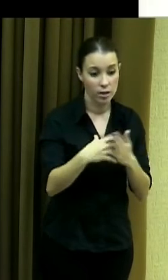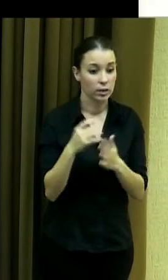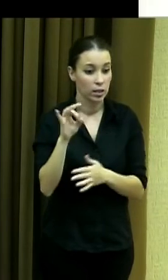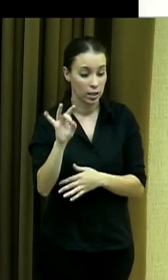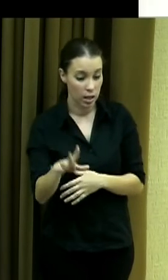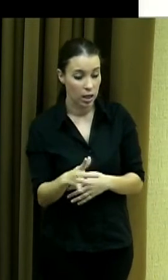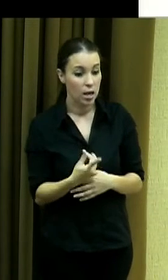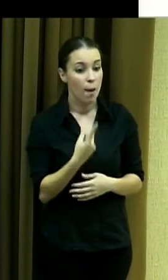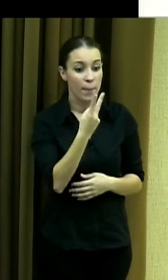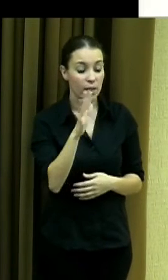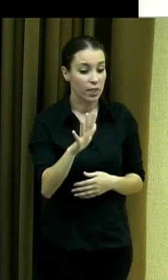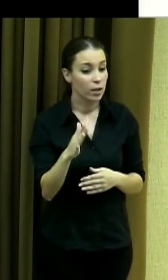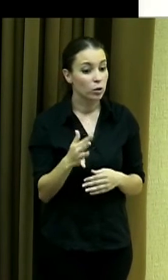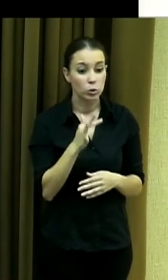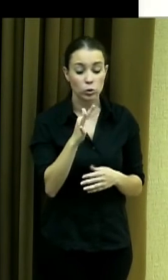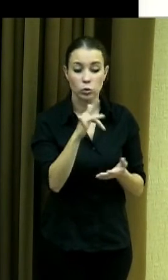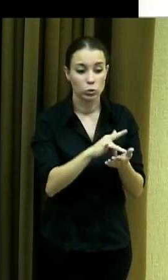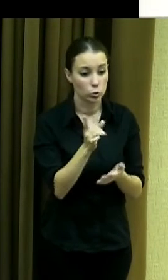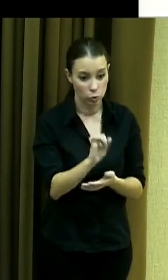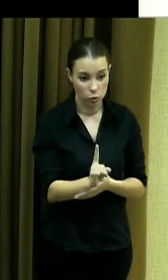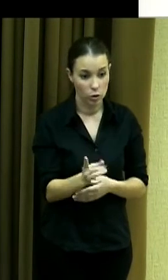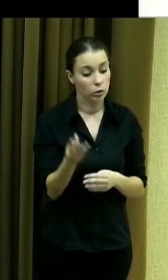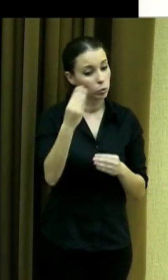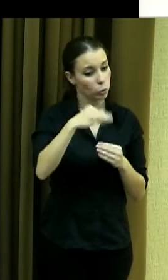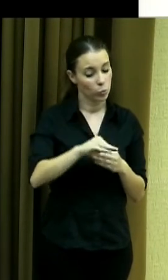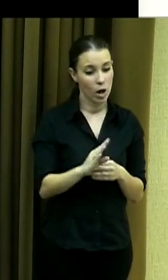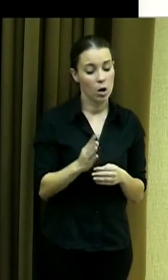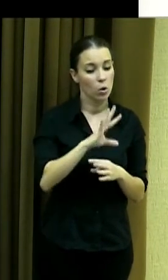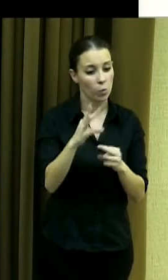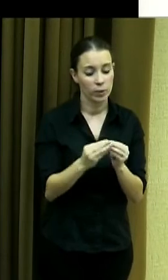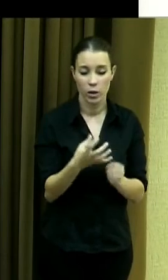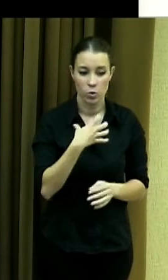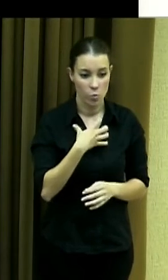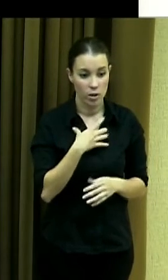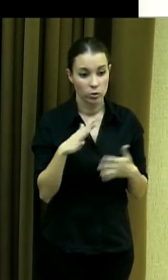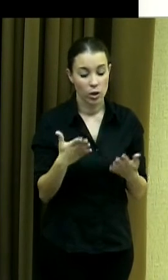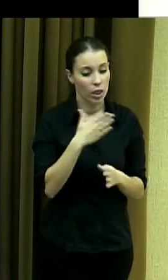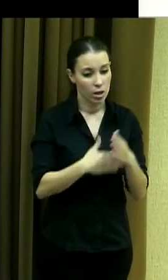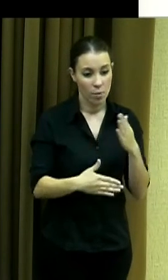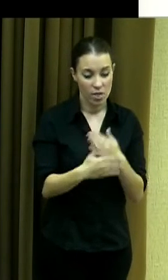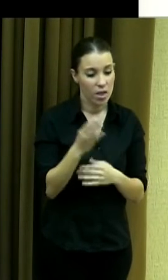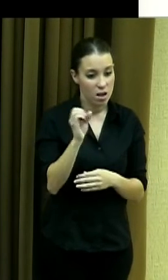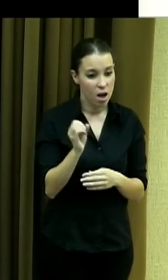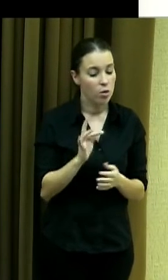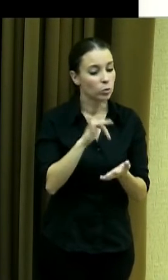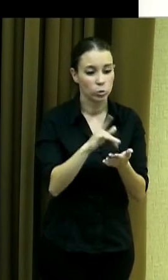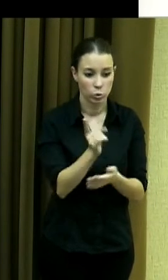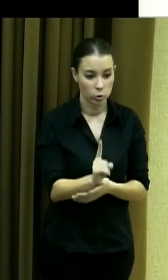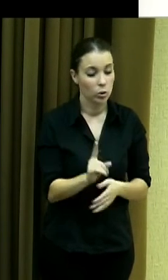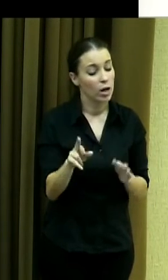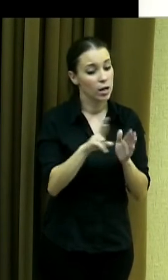25 no se podían sumar los factores sociales complementarios, nunca podían llegar a alcanzar el grado de discapacidad señalado. En el Real Decreto